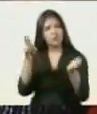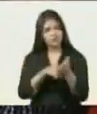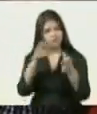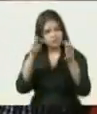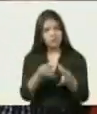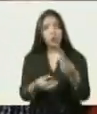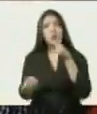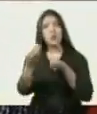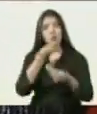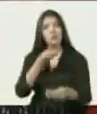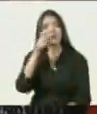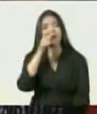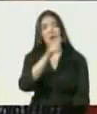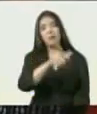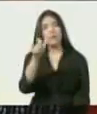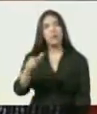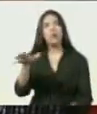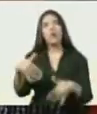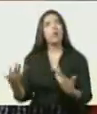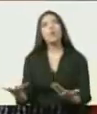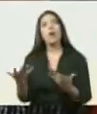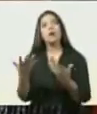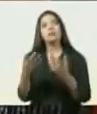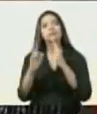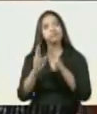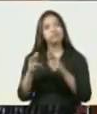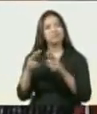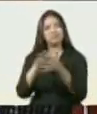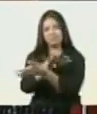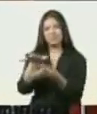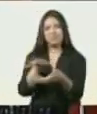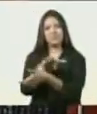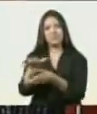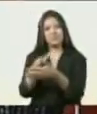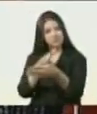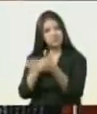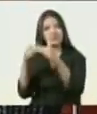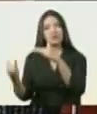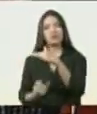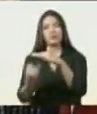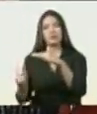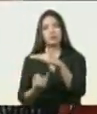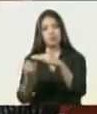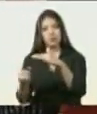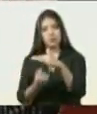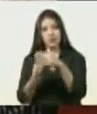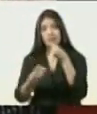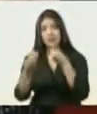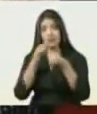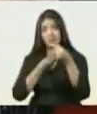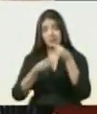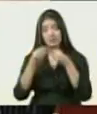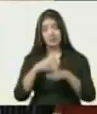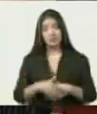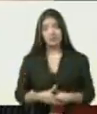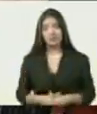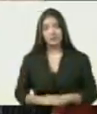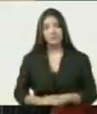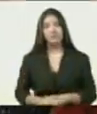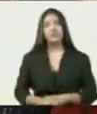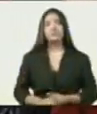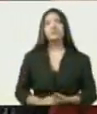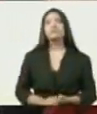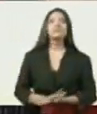la alimentación para el pueblo? ¿Y cuál sería el balance de estos ataques a organismos, a instalaciones que tienen que ver con la distribución de